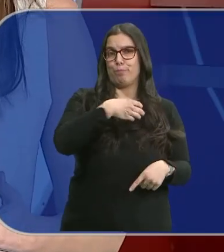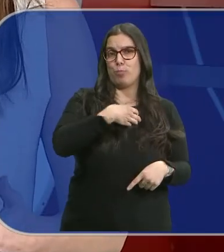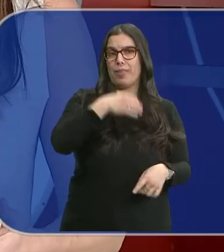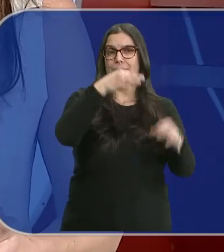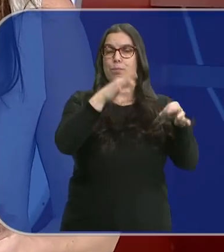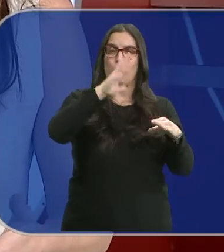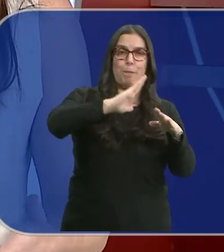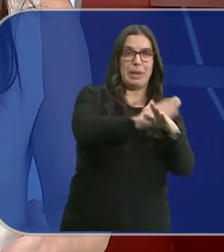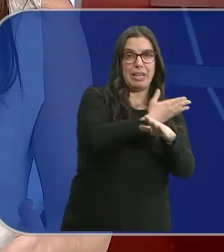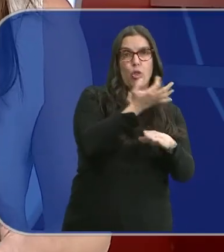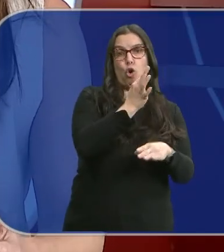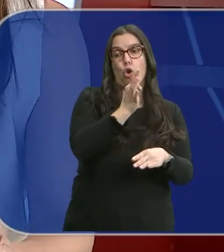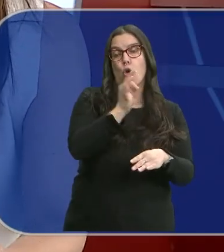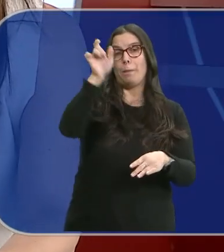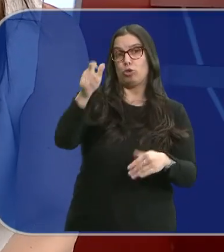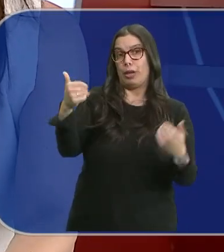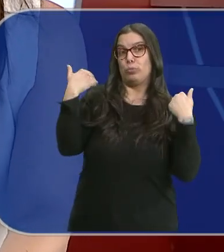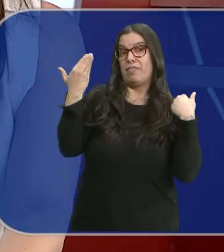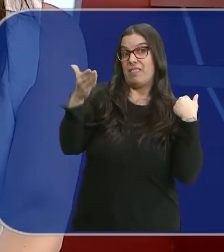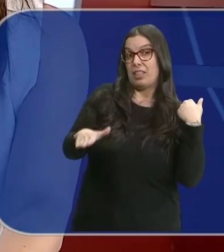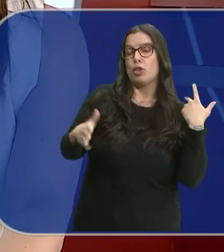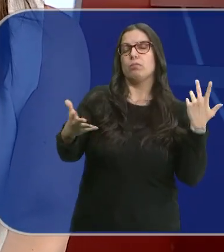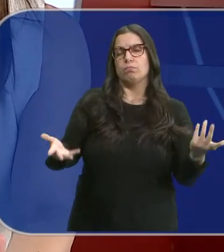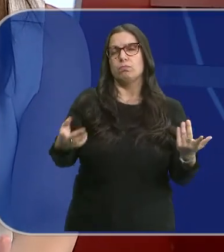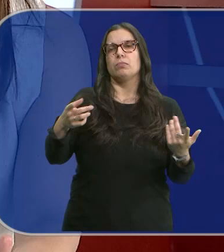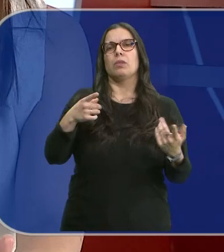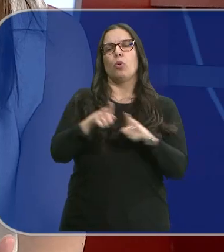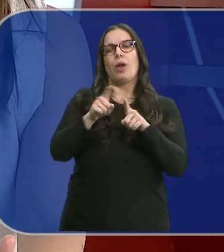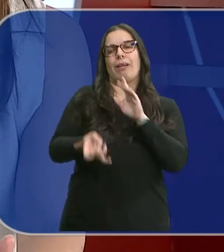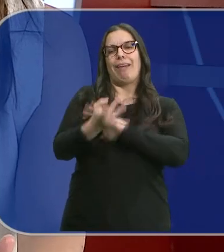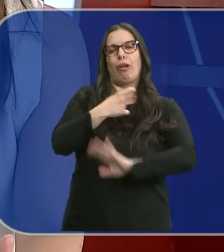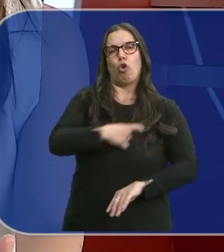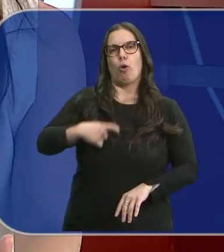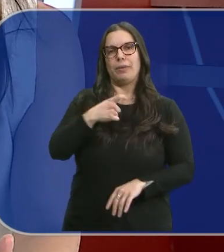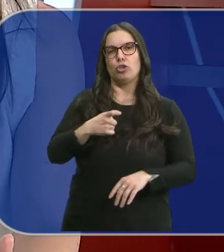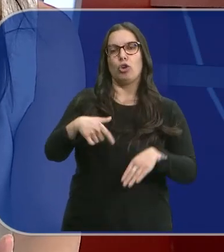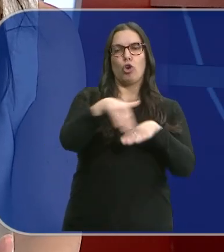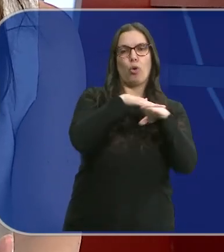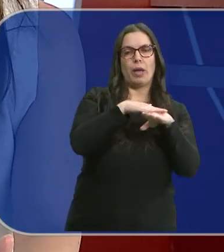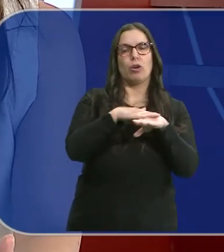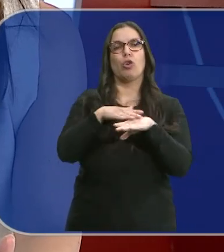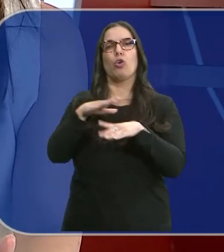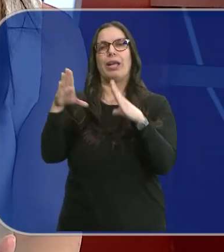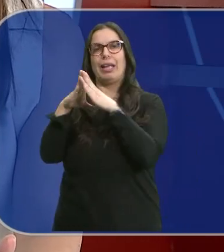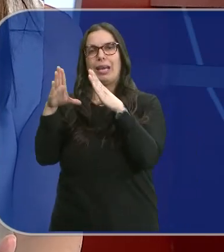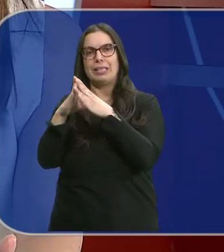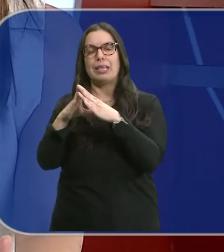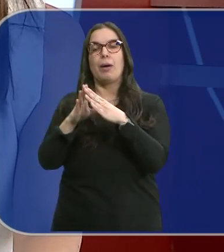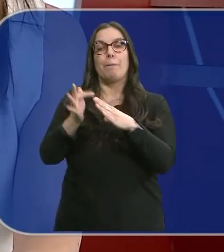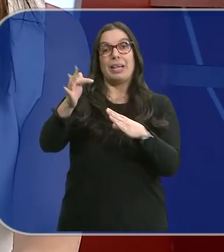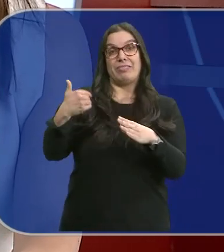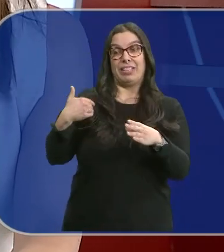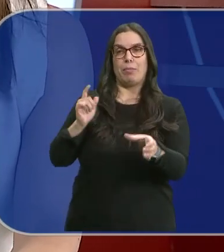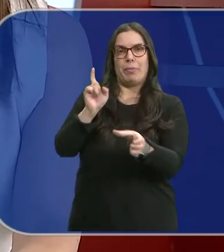o han prescrito o ha fallecido el agresor. Se trata de una comisión formada por la Iglesia y el Estado y con participación de las